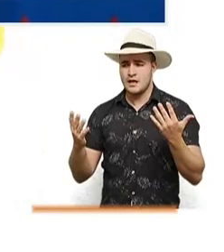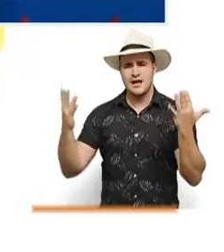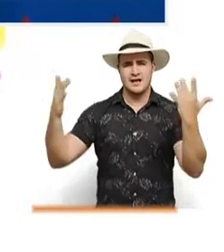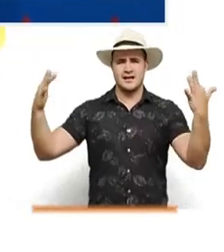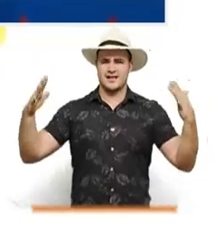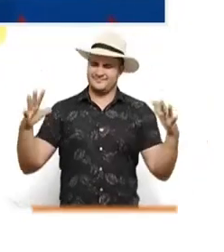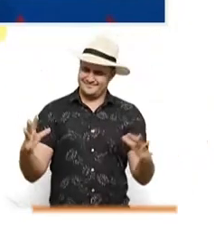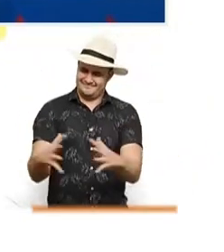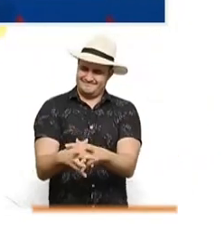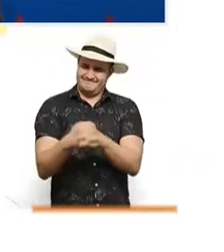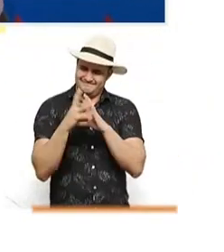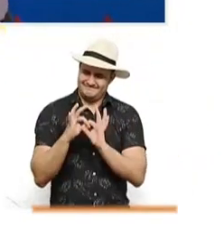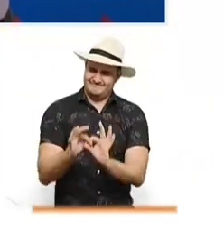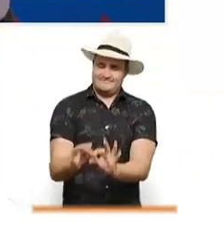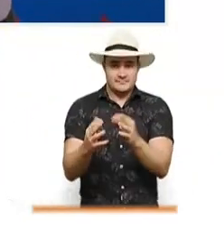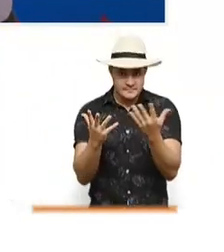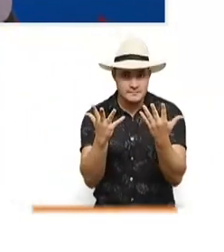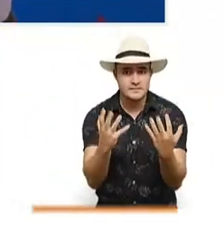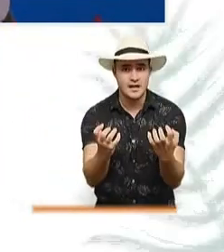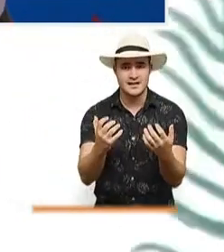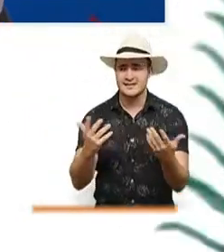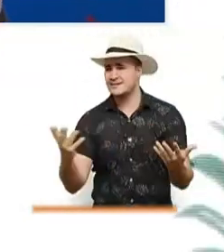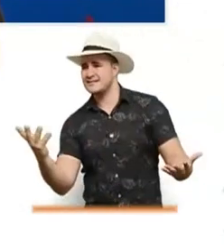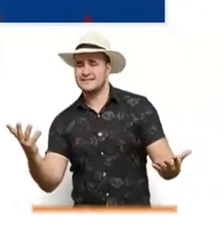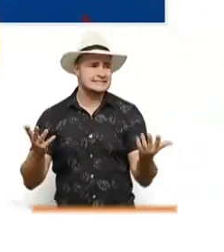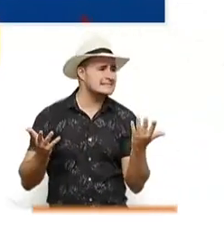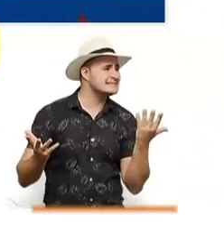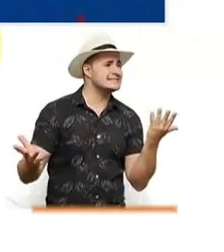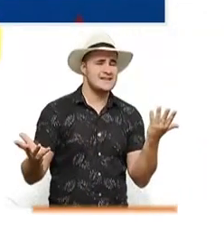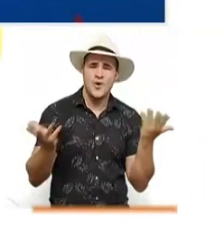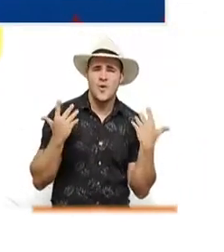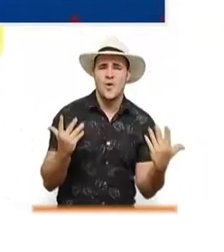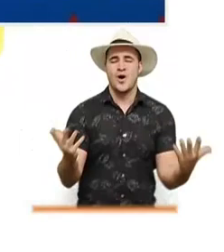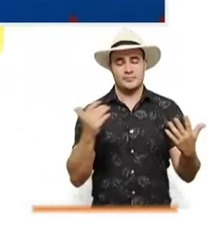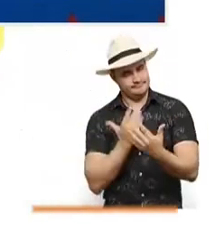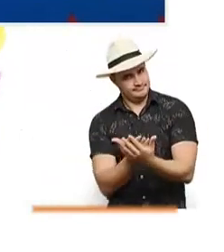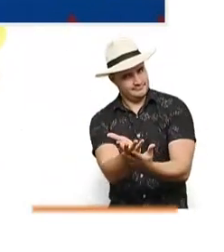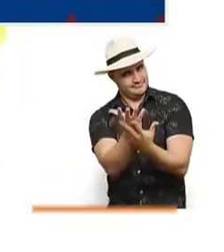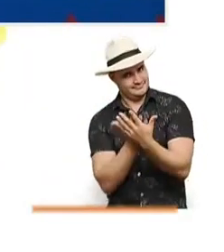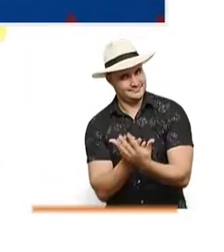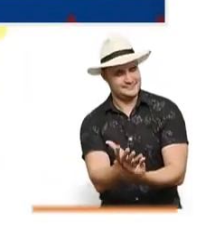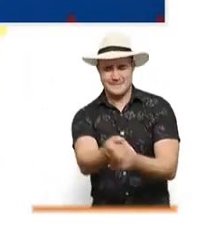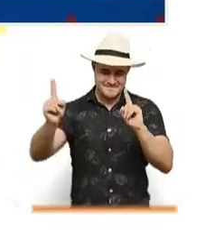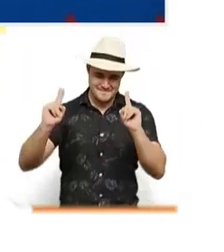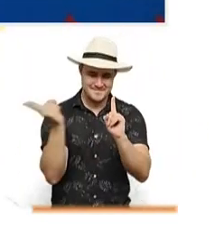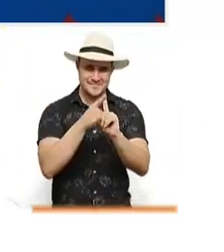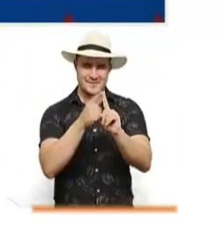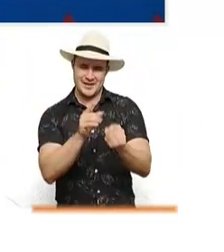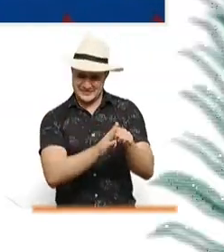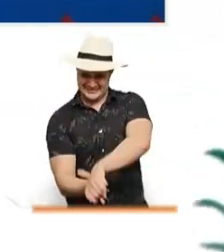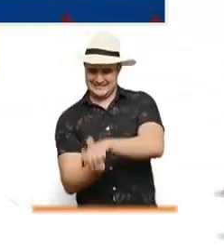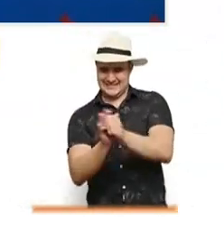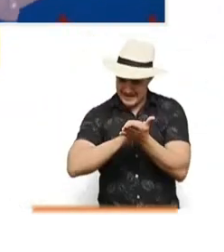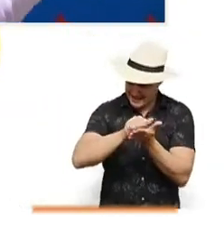manos para tener más control, les voy a dar un consejo. Primero